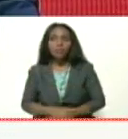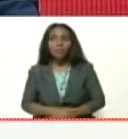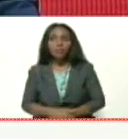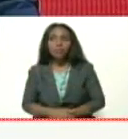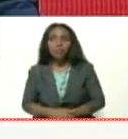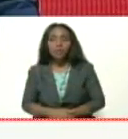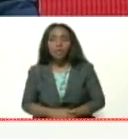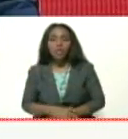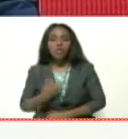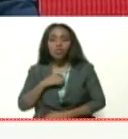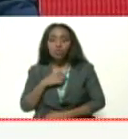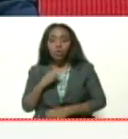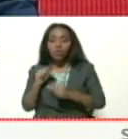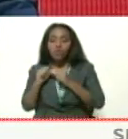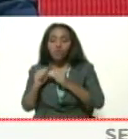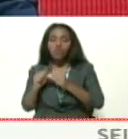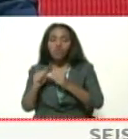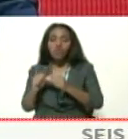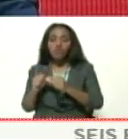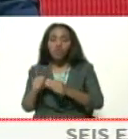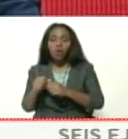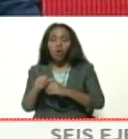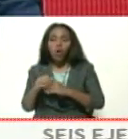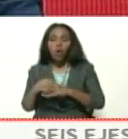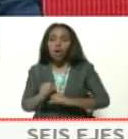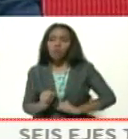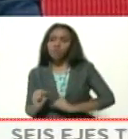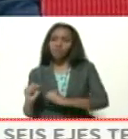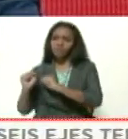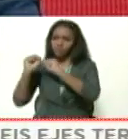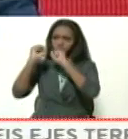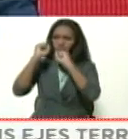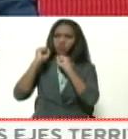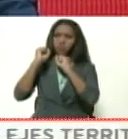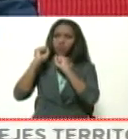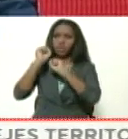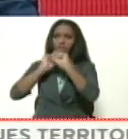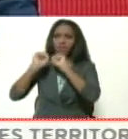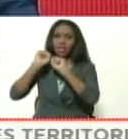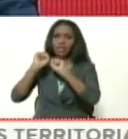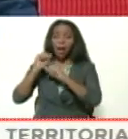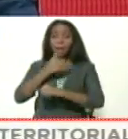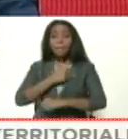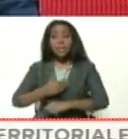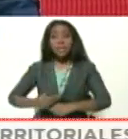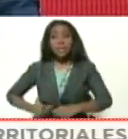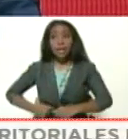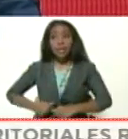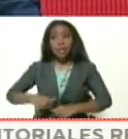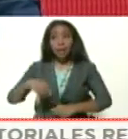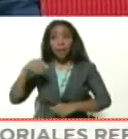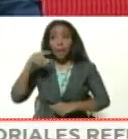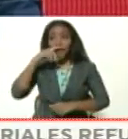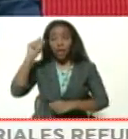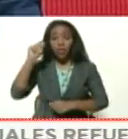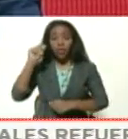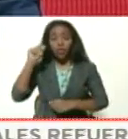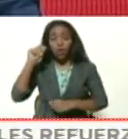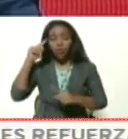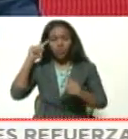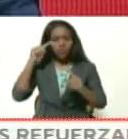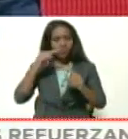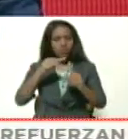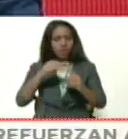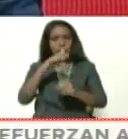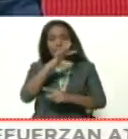Nos mantenemos, repito, con la guardia en alto. El presidente Maduro está dedicado el 100% de su tiempo a